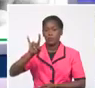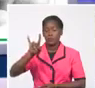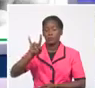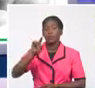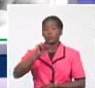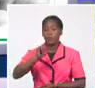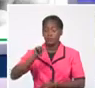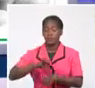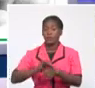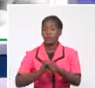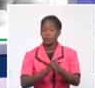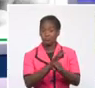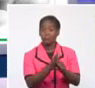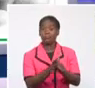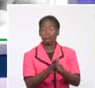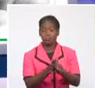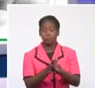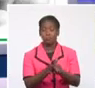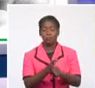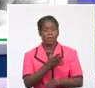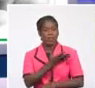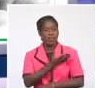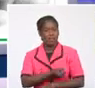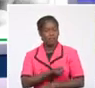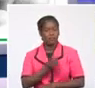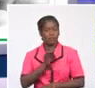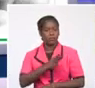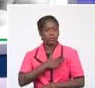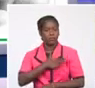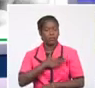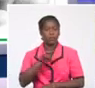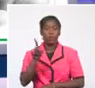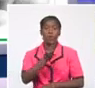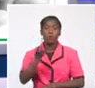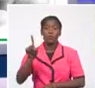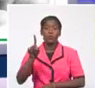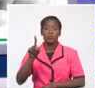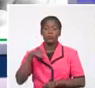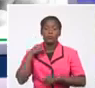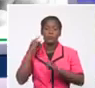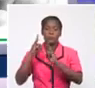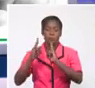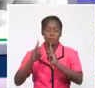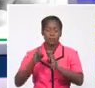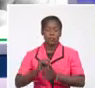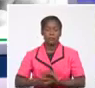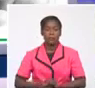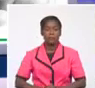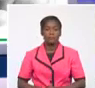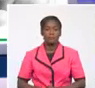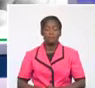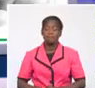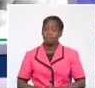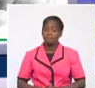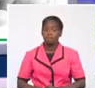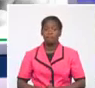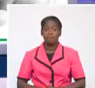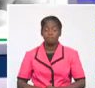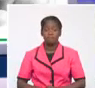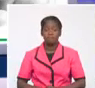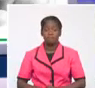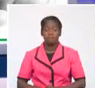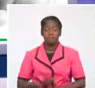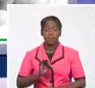la COVID-19 y se lamenta la pérdida de 11 pacientes diagnosticados con la enfermedad. Lamentablemente, entre esta